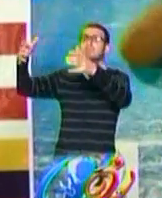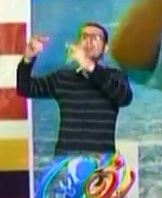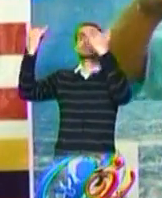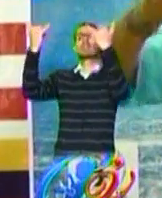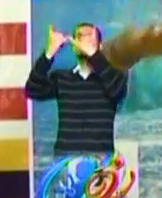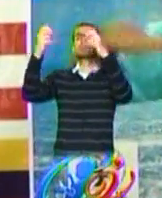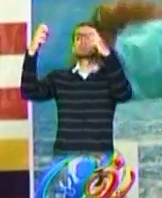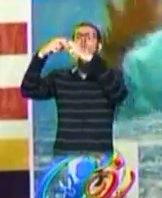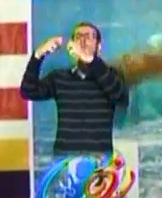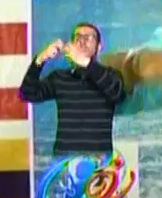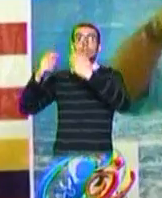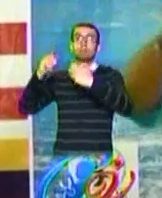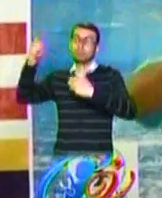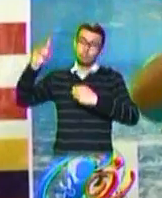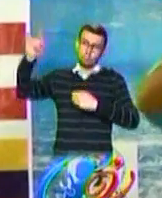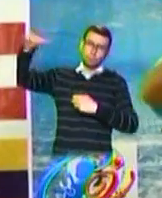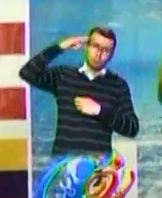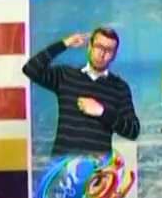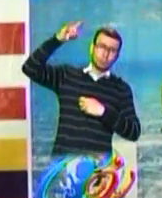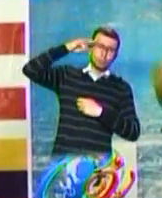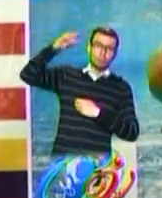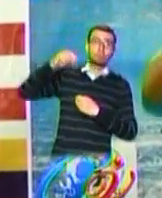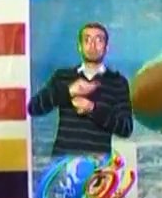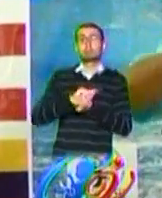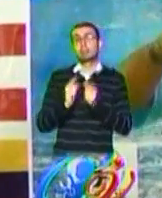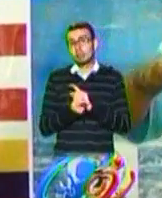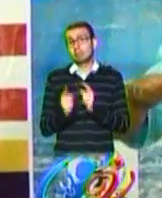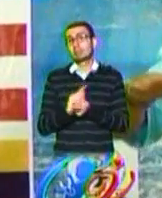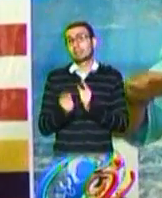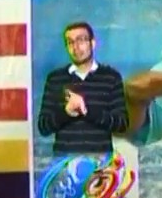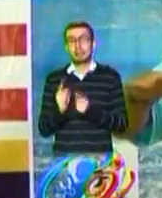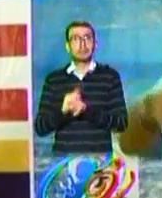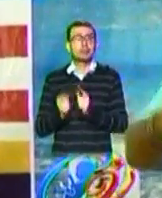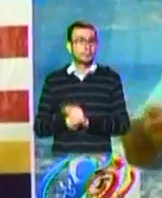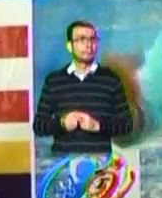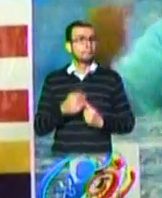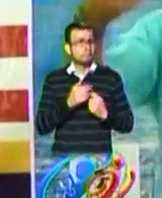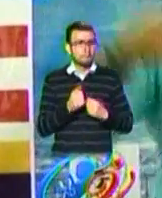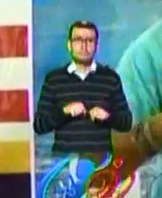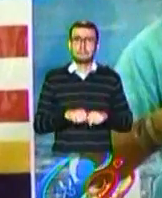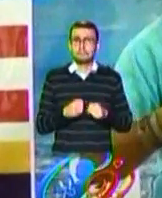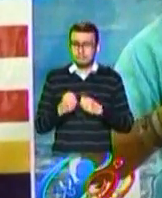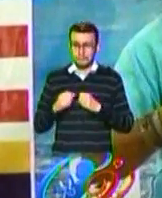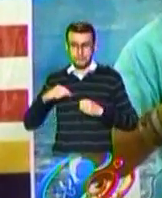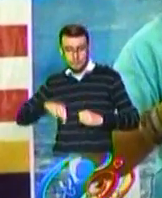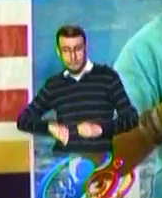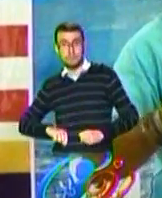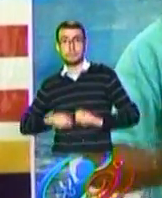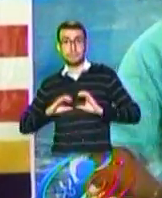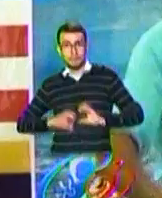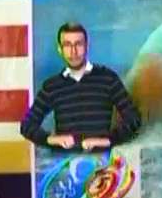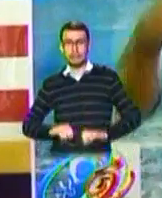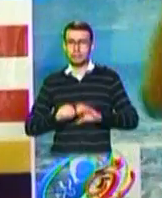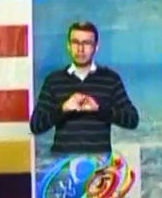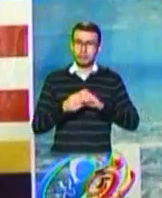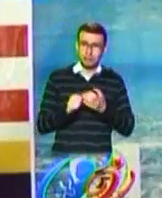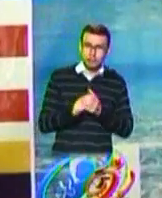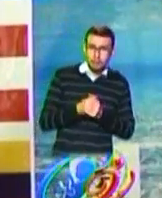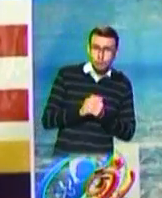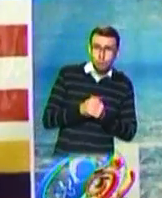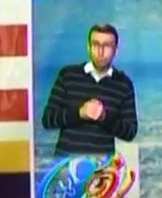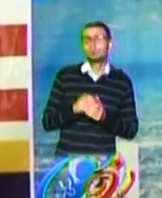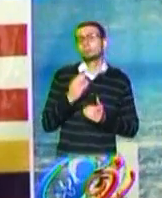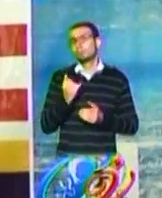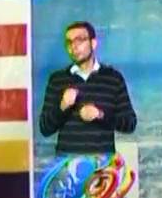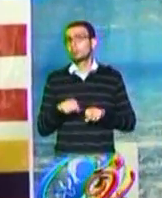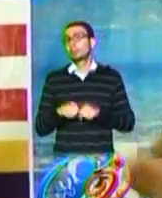una alteración en la información de esos 80 milivoltios. Cuando yo cambio la información celular, estoy alterando la